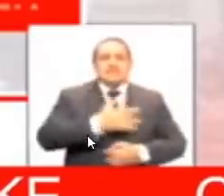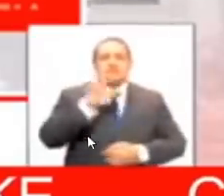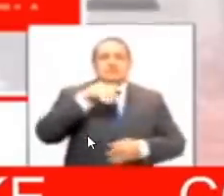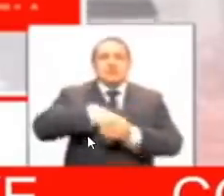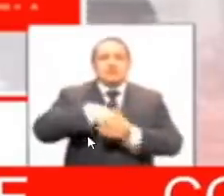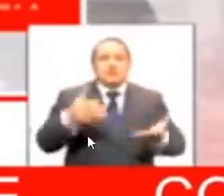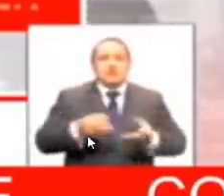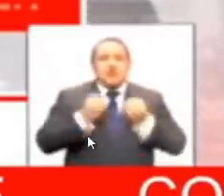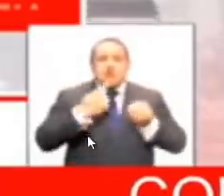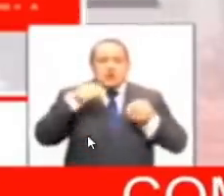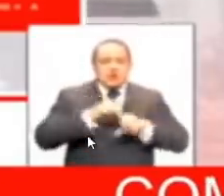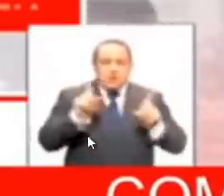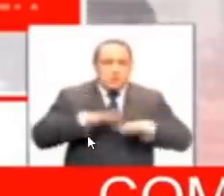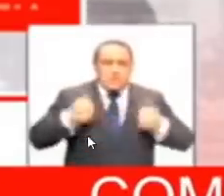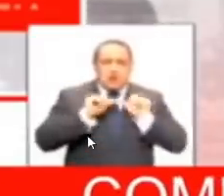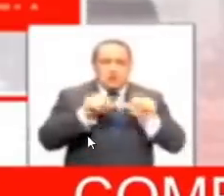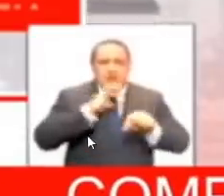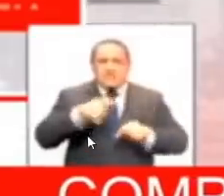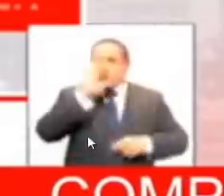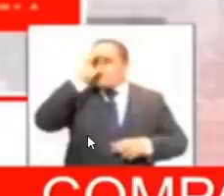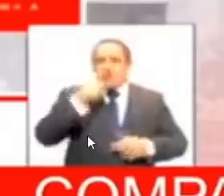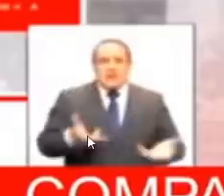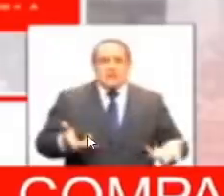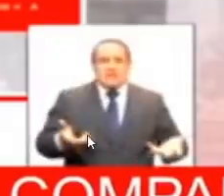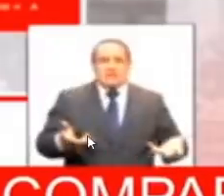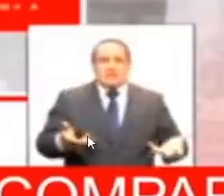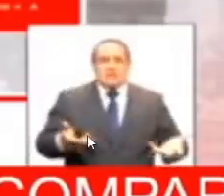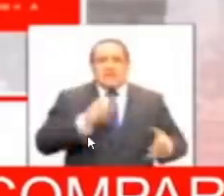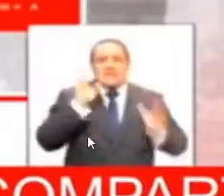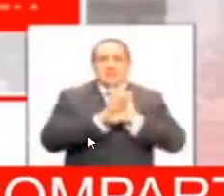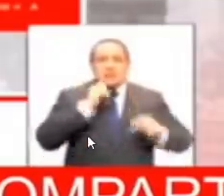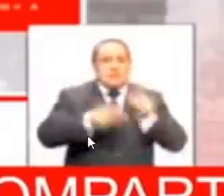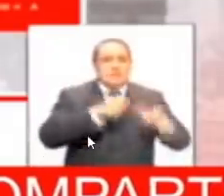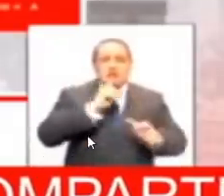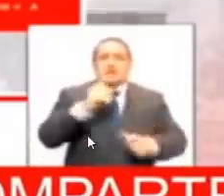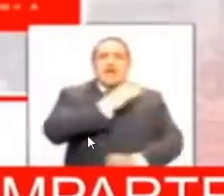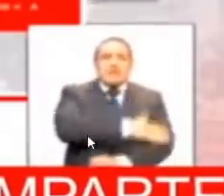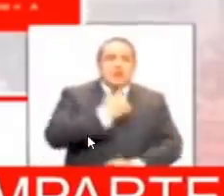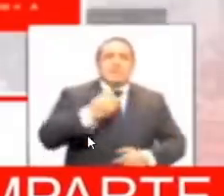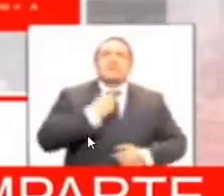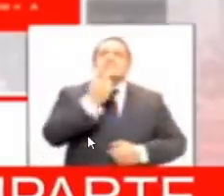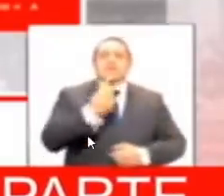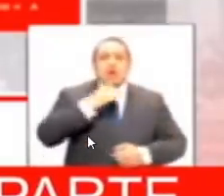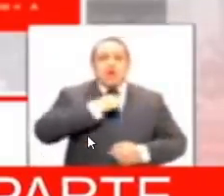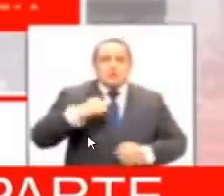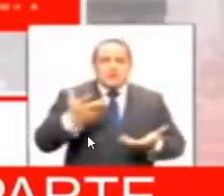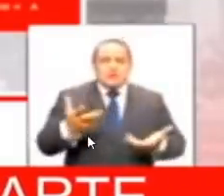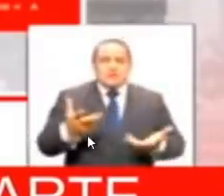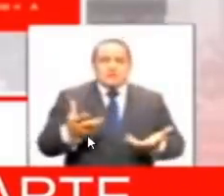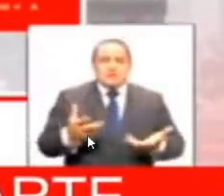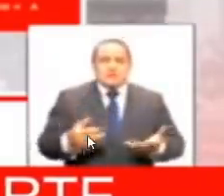su voto, entonces esto no puede continuar, esto es una burla. Si estos señores no están a favor, deben decir en contra.